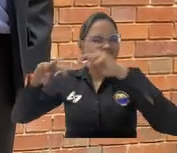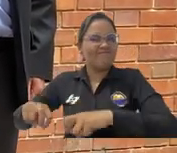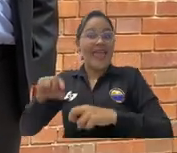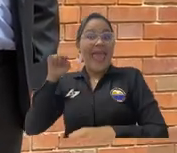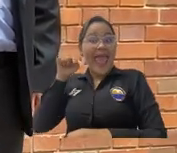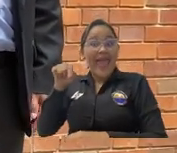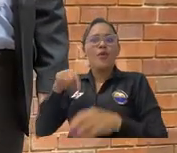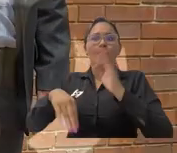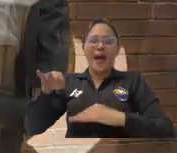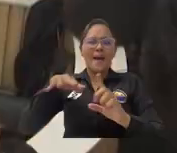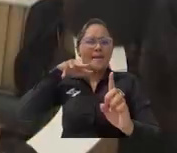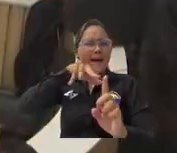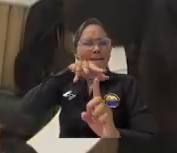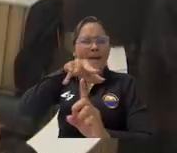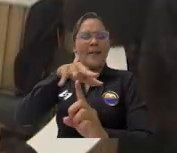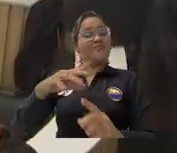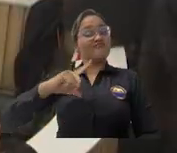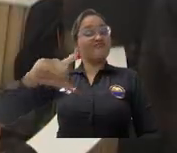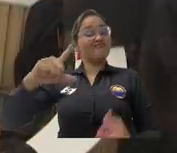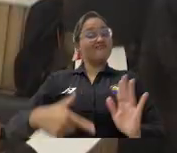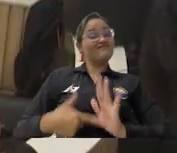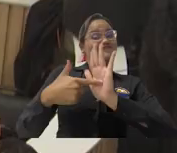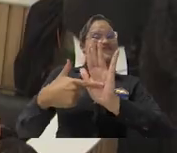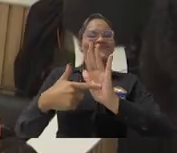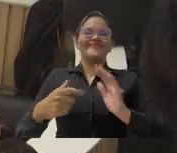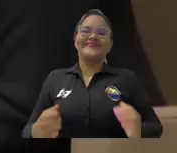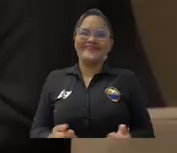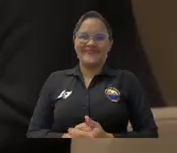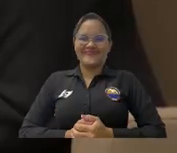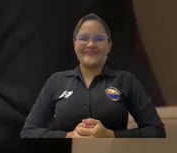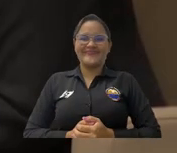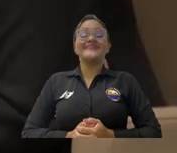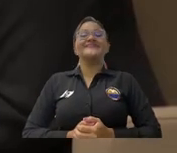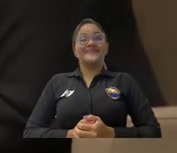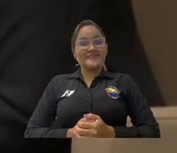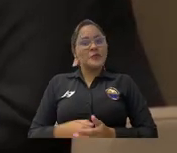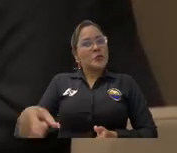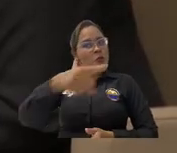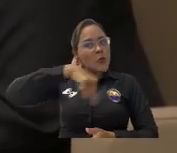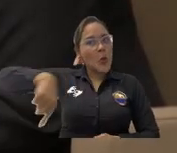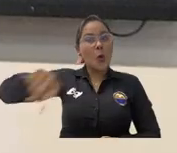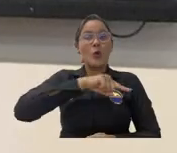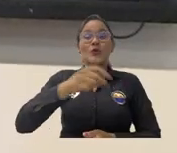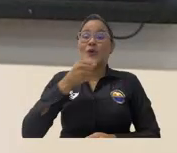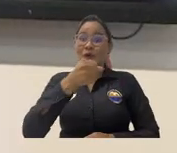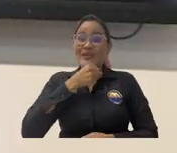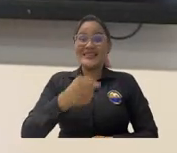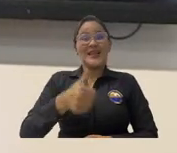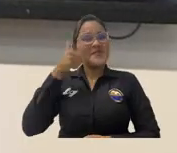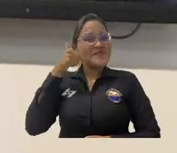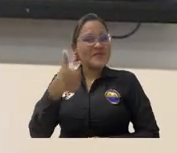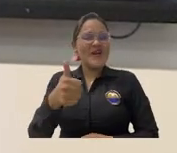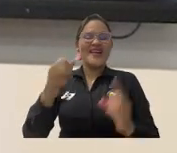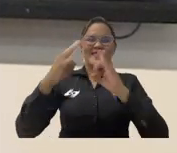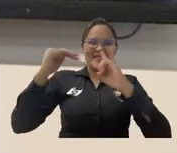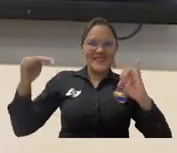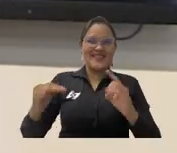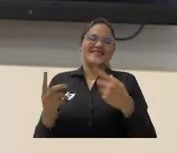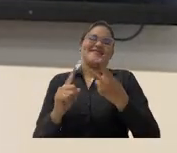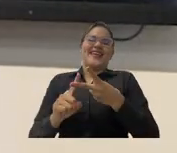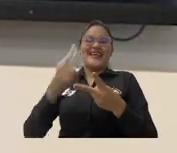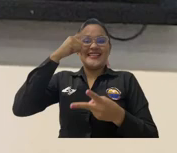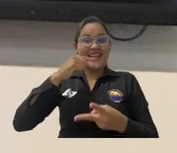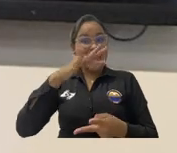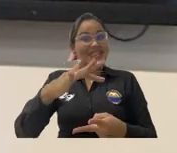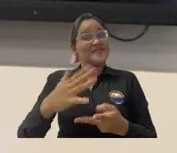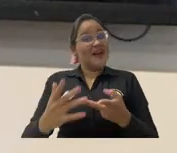docentes e investigadores que han transformado su participación en un liderazgo reconocido. Le seguimos dando buenas noticias a Unimagdalena, a